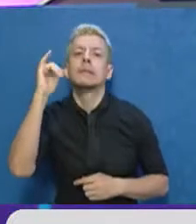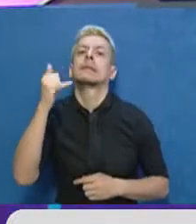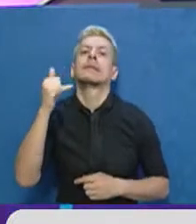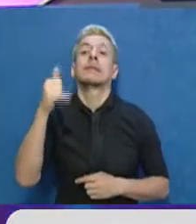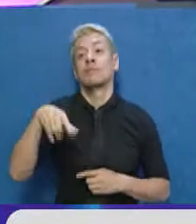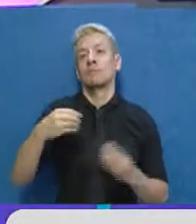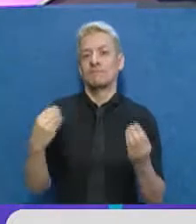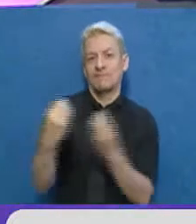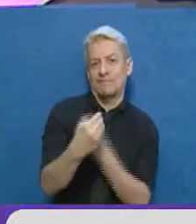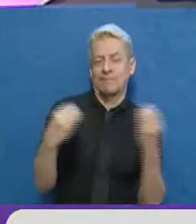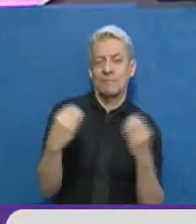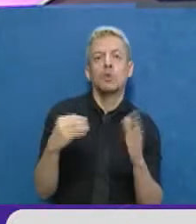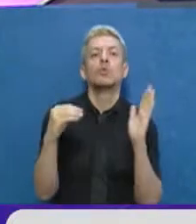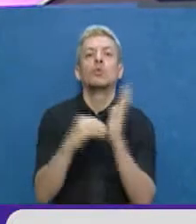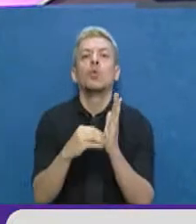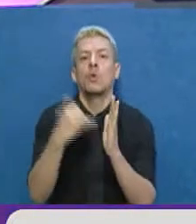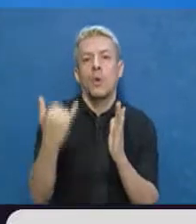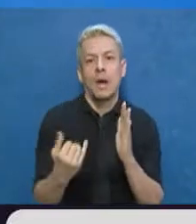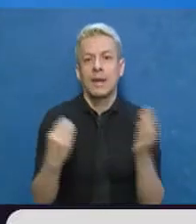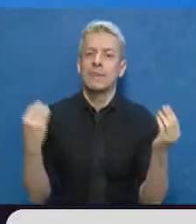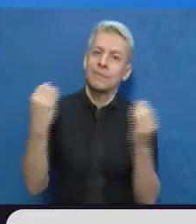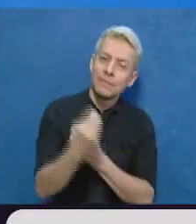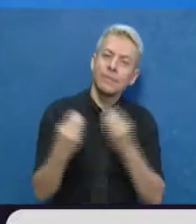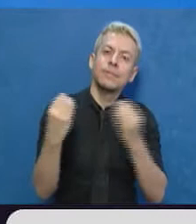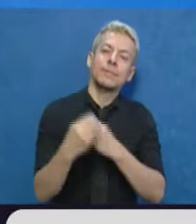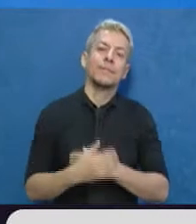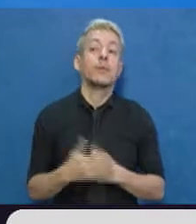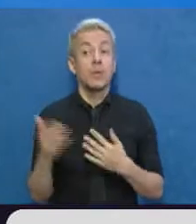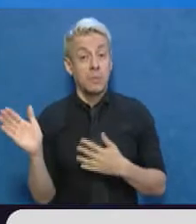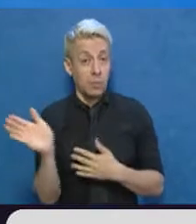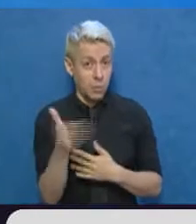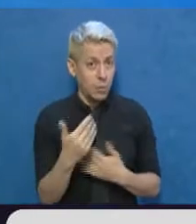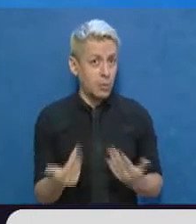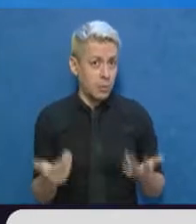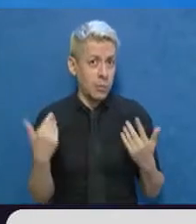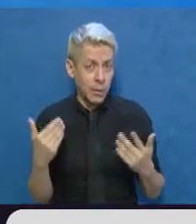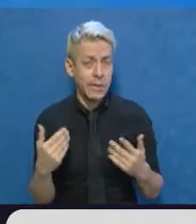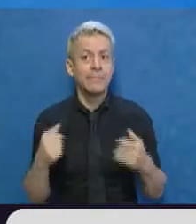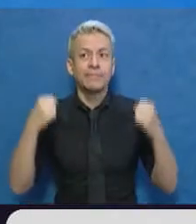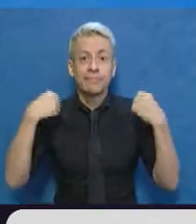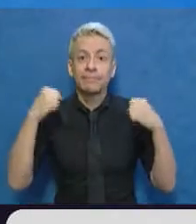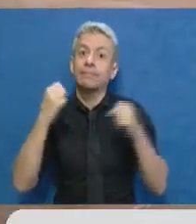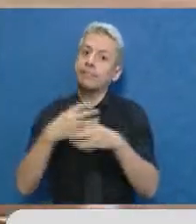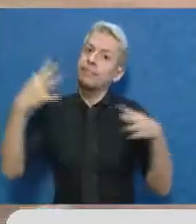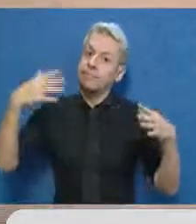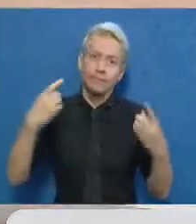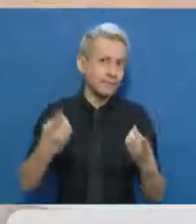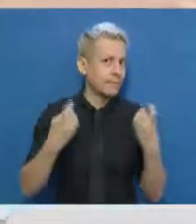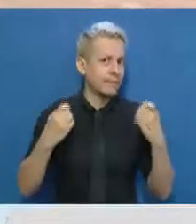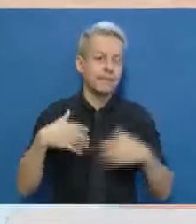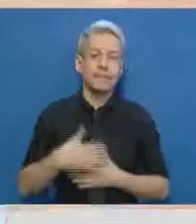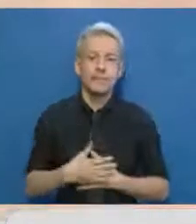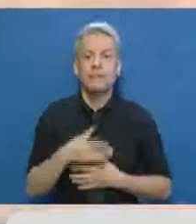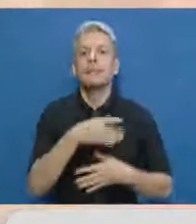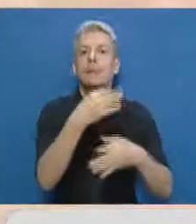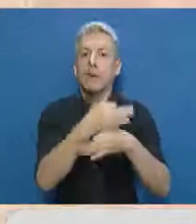deberán turnarse para poder dar a todos la posibilidad de que realicen las prácticas profesionalizantes desde las